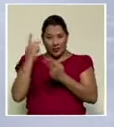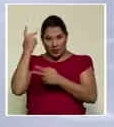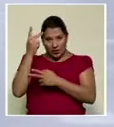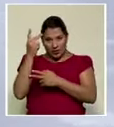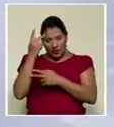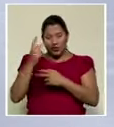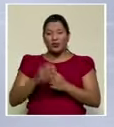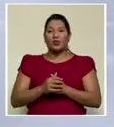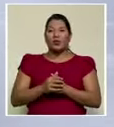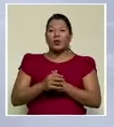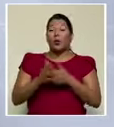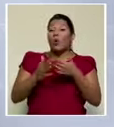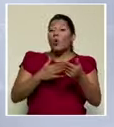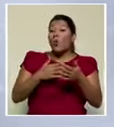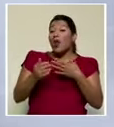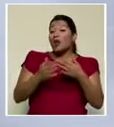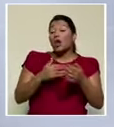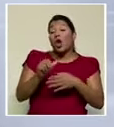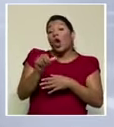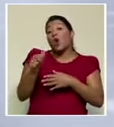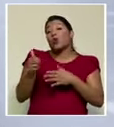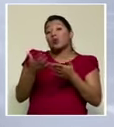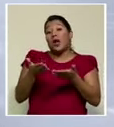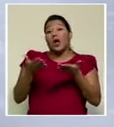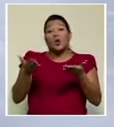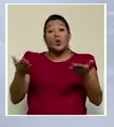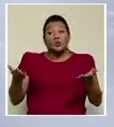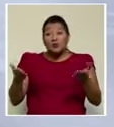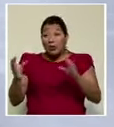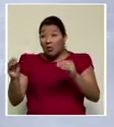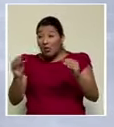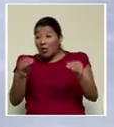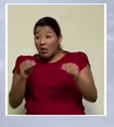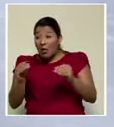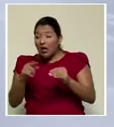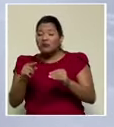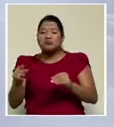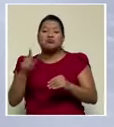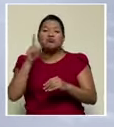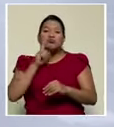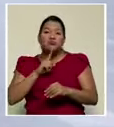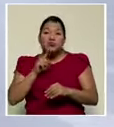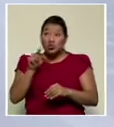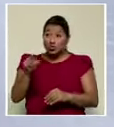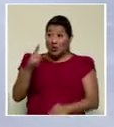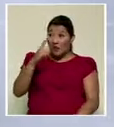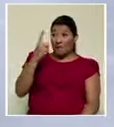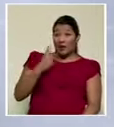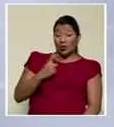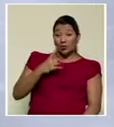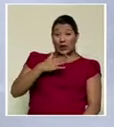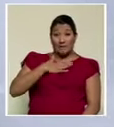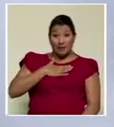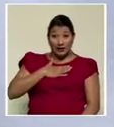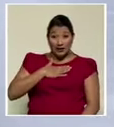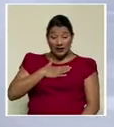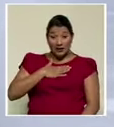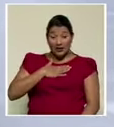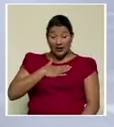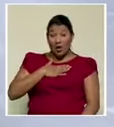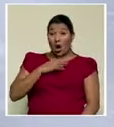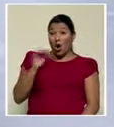Cualquier otra cosa es simple especulación. Eso de que usted me esté preguntando a mí, de que en